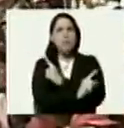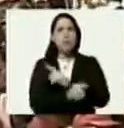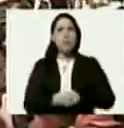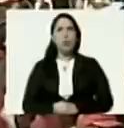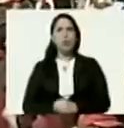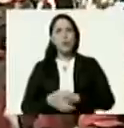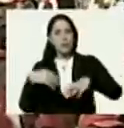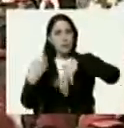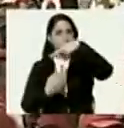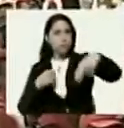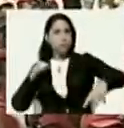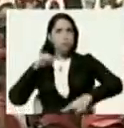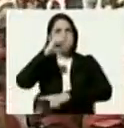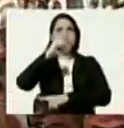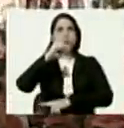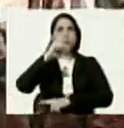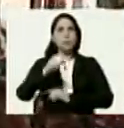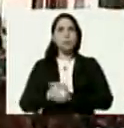de revolución?